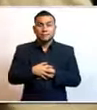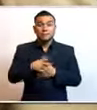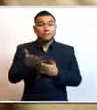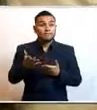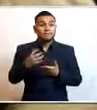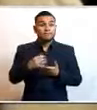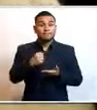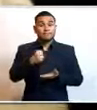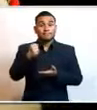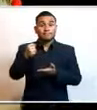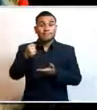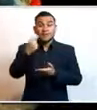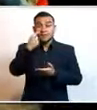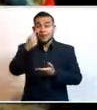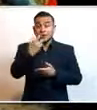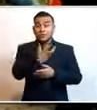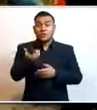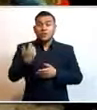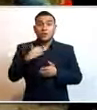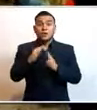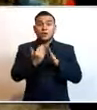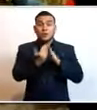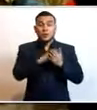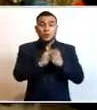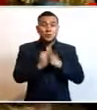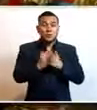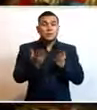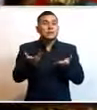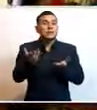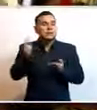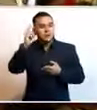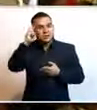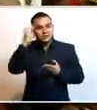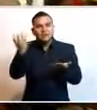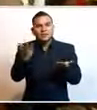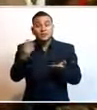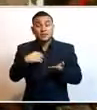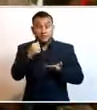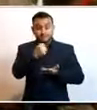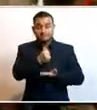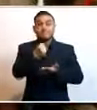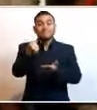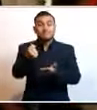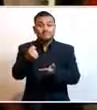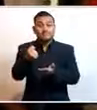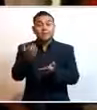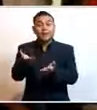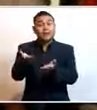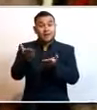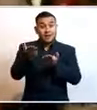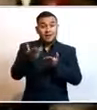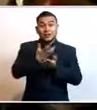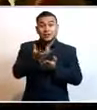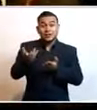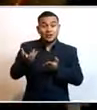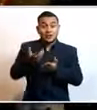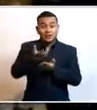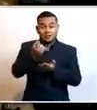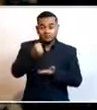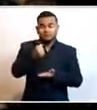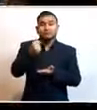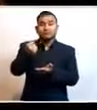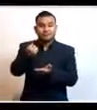Este es el desfile de las comunidades afectadas, el desfile que con gran beneplácito vienen a recibir esa